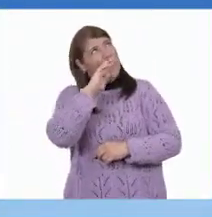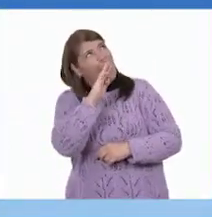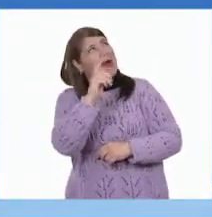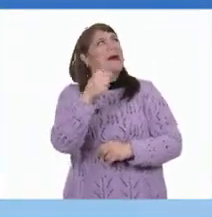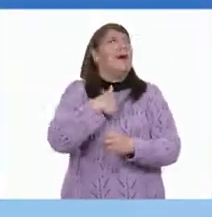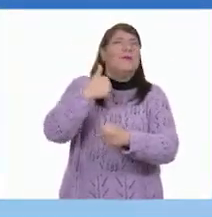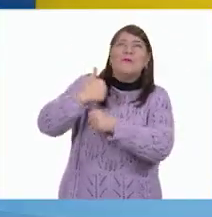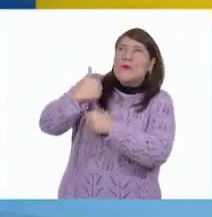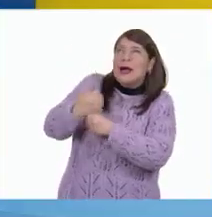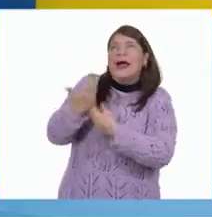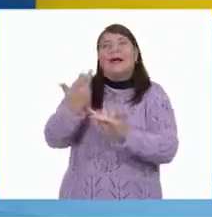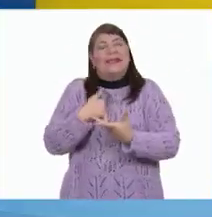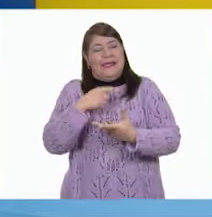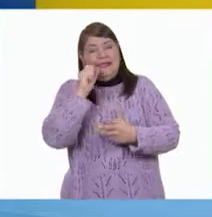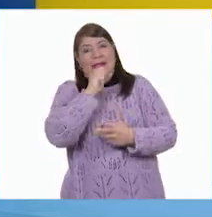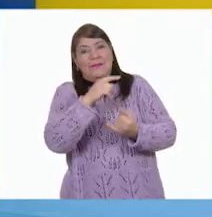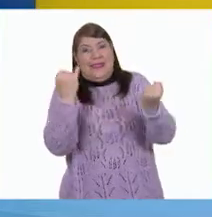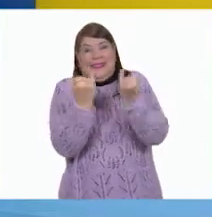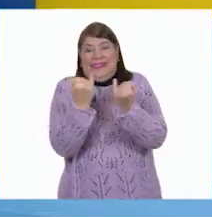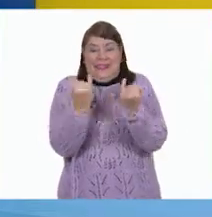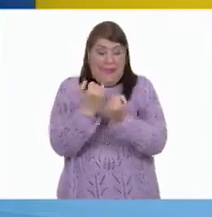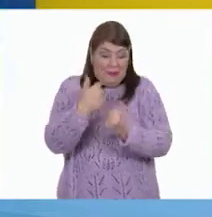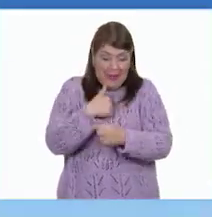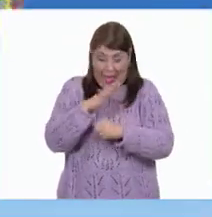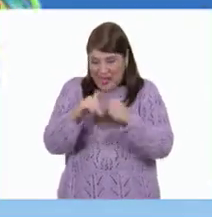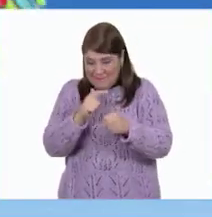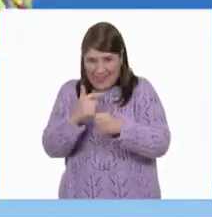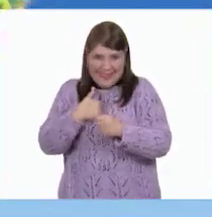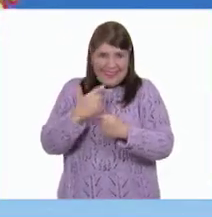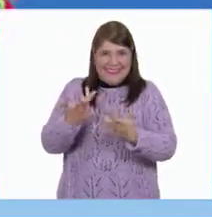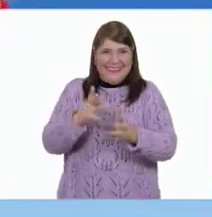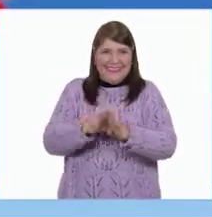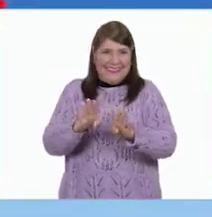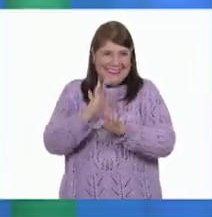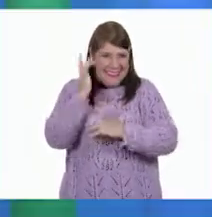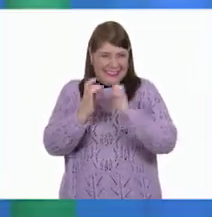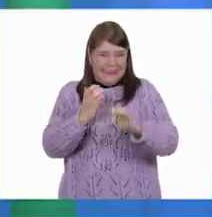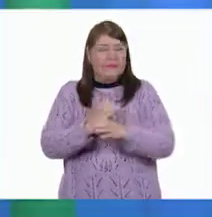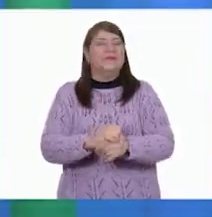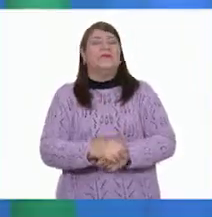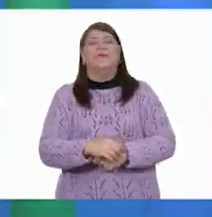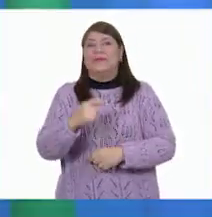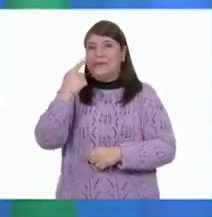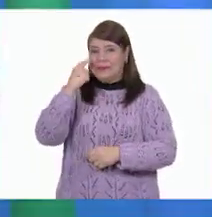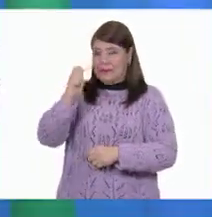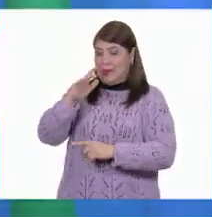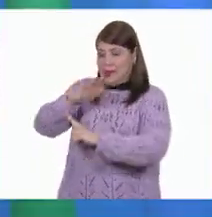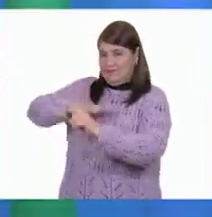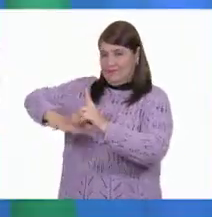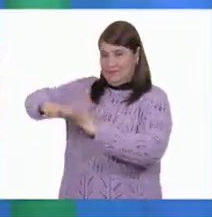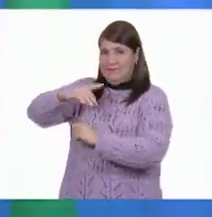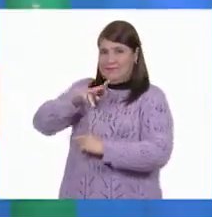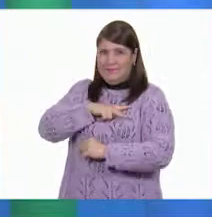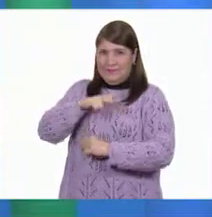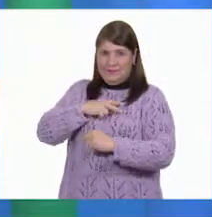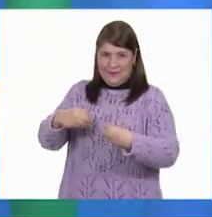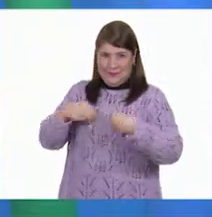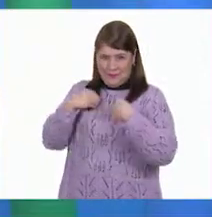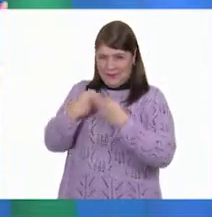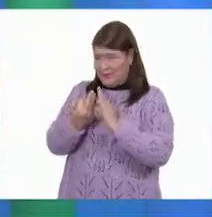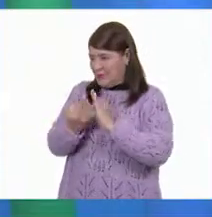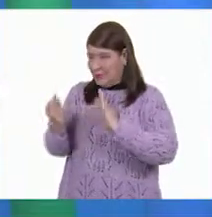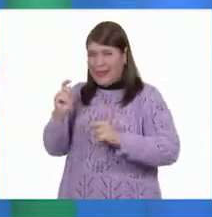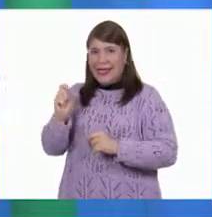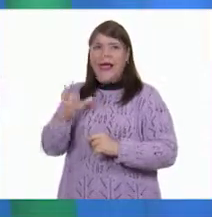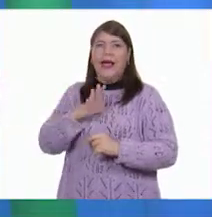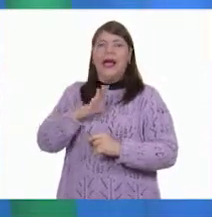abuelos, hasta la llegada de mi mascota. De hecho, en mi colonia celebramos todas las tradiciones.